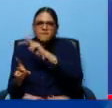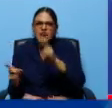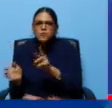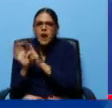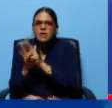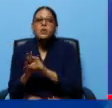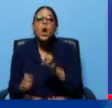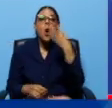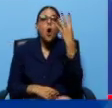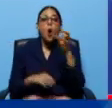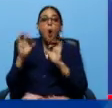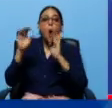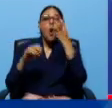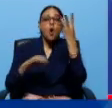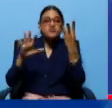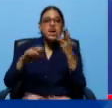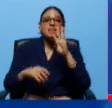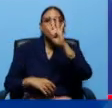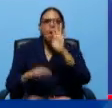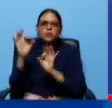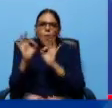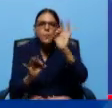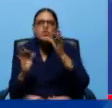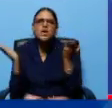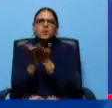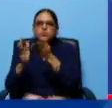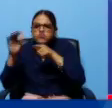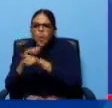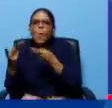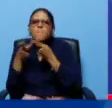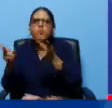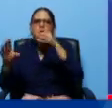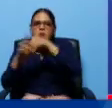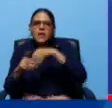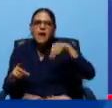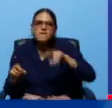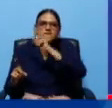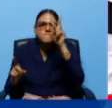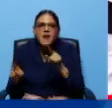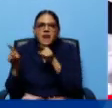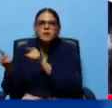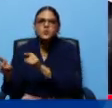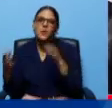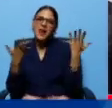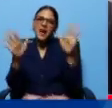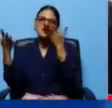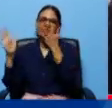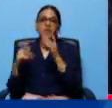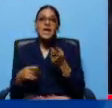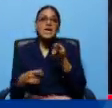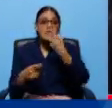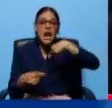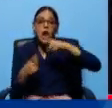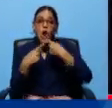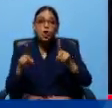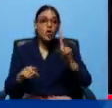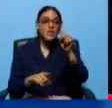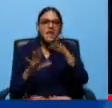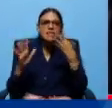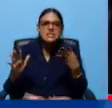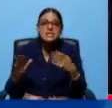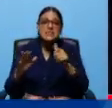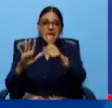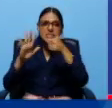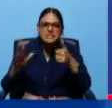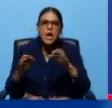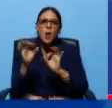el 84% de las instituciones educativas del país. Y el resto, 16%